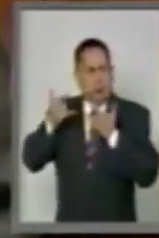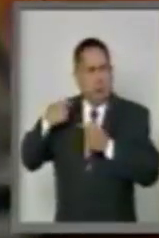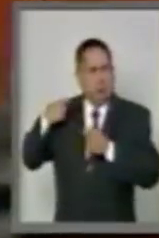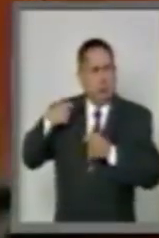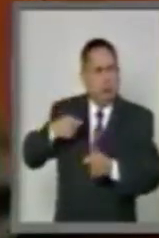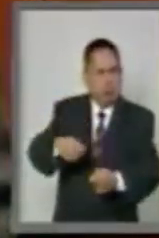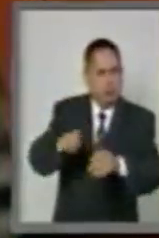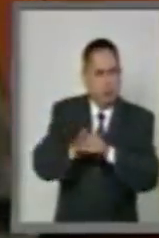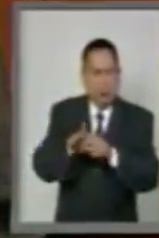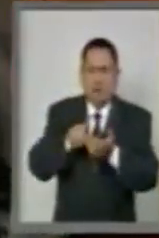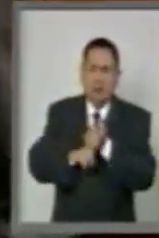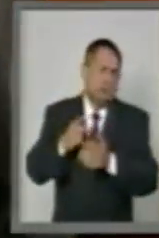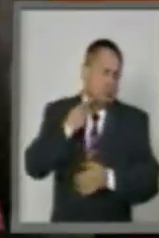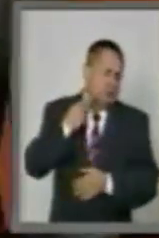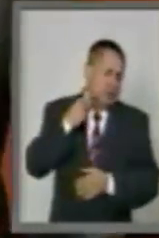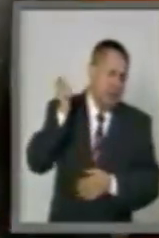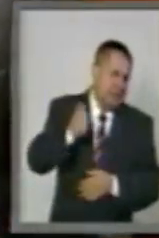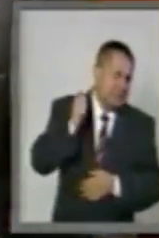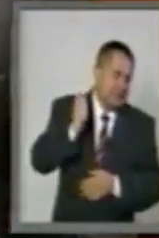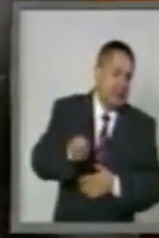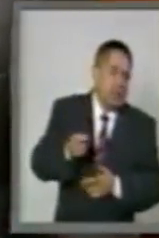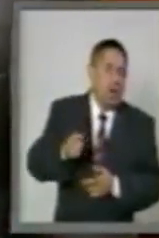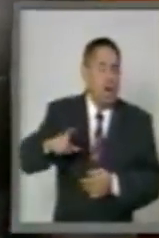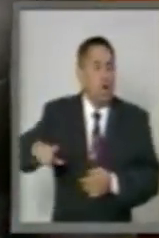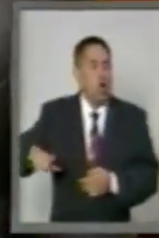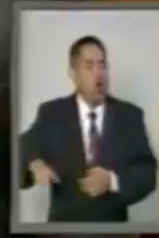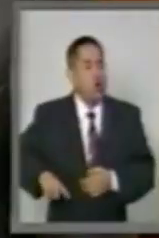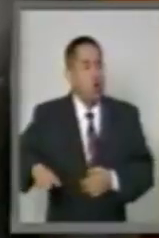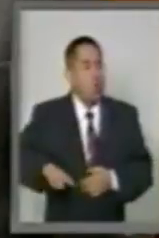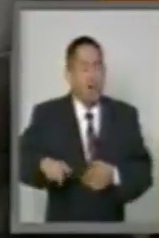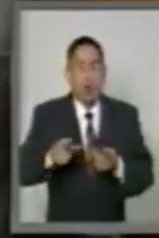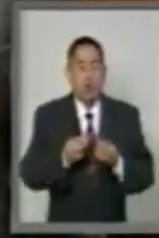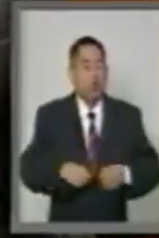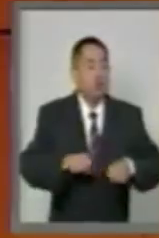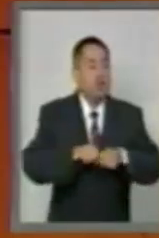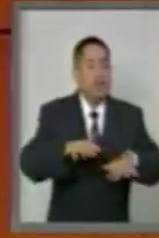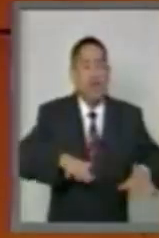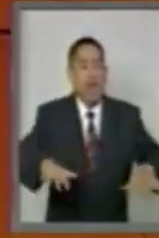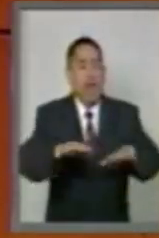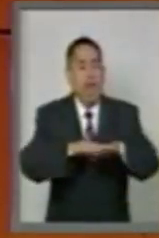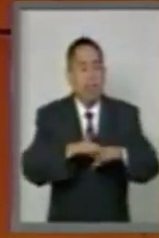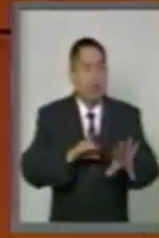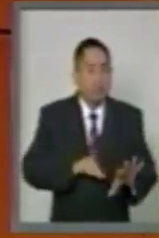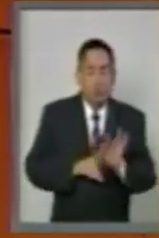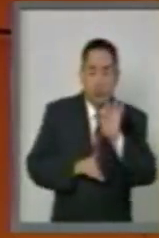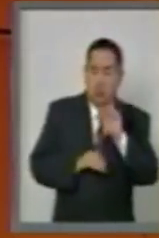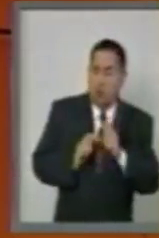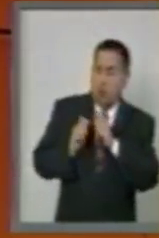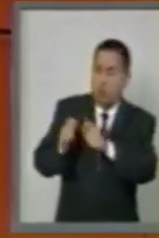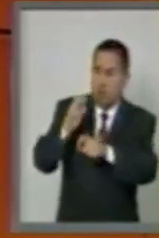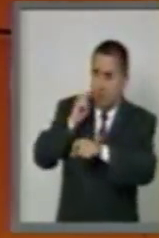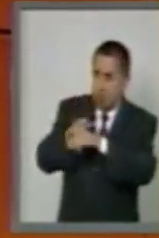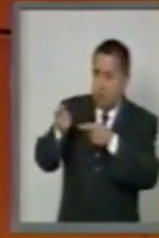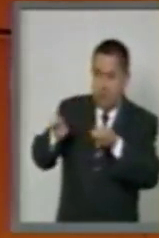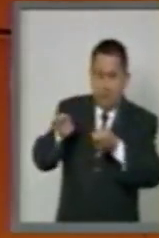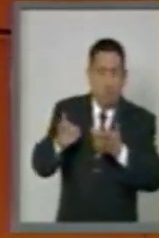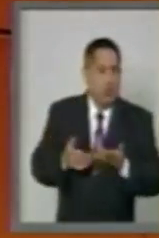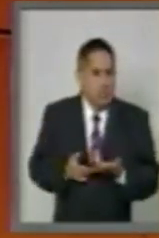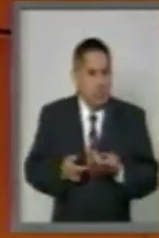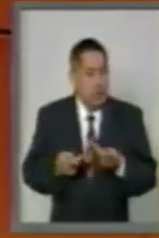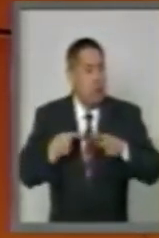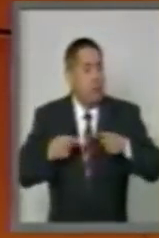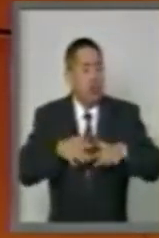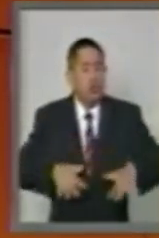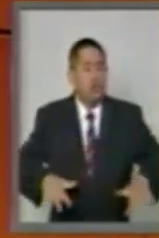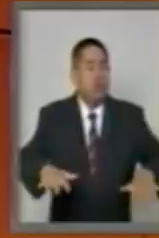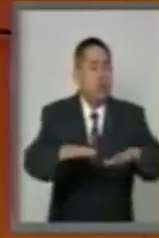sentido permanente es el gobierno de una sociedad. El gobierno de una sociedad completa, no